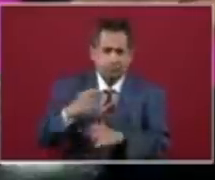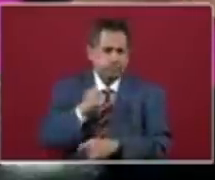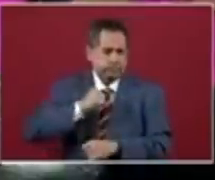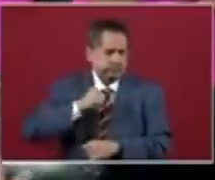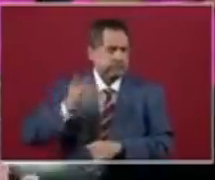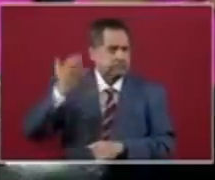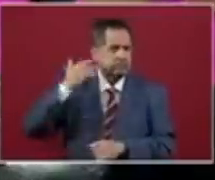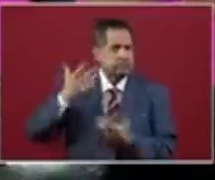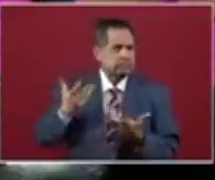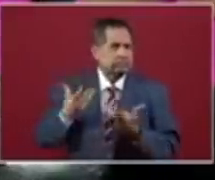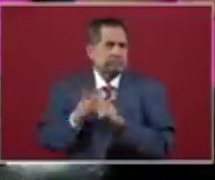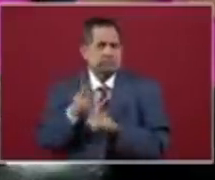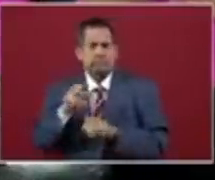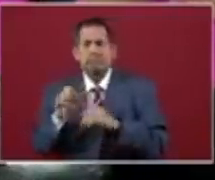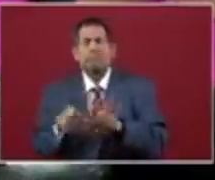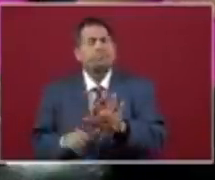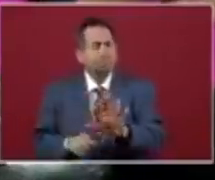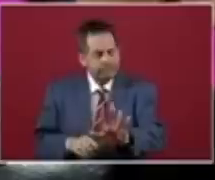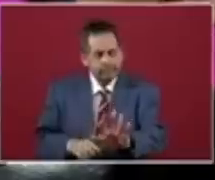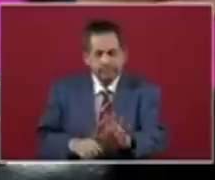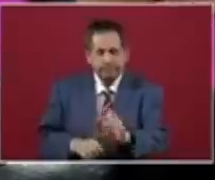en esta campaña que recién pasó. Sí, pero